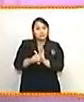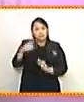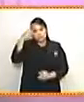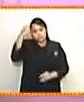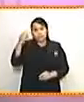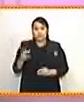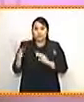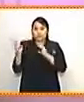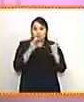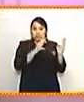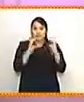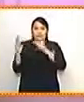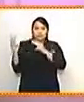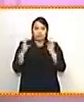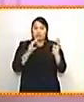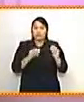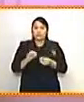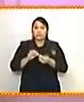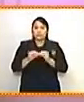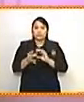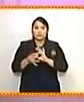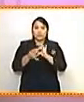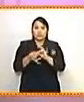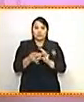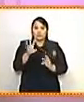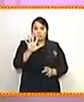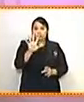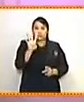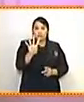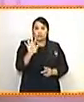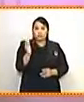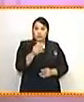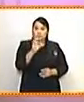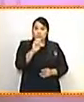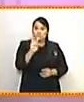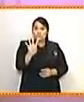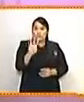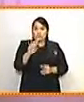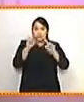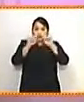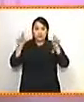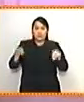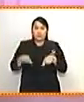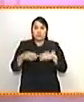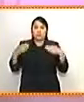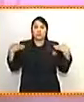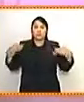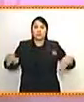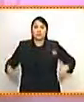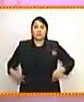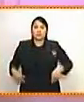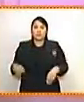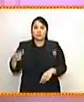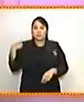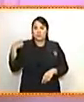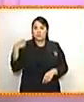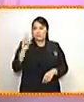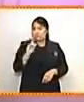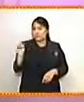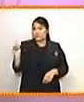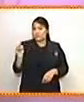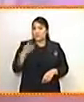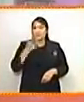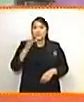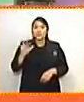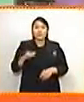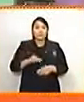guerra. Otros números que le relacionan son el 54 y el 04. En el cuadro del cuerpo lo podemos encontrar en el hombro derecho. De suerte,